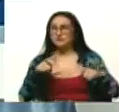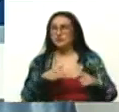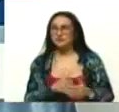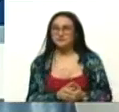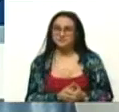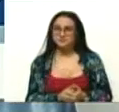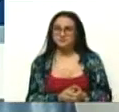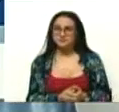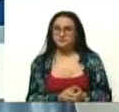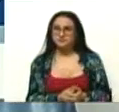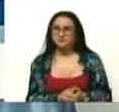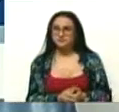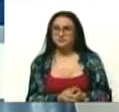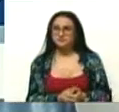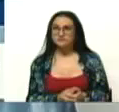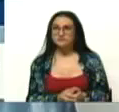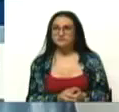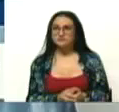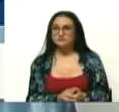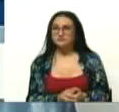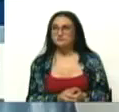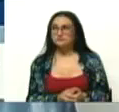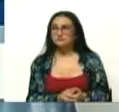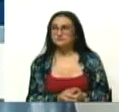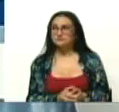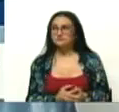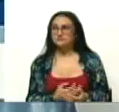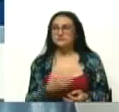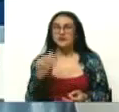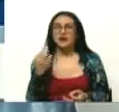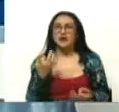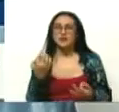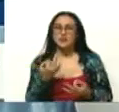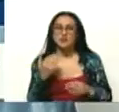aberrados. Igualmente, ya para terminar, quiero destacar